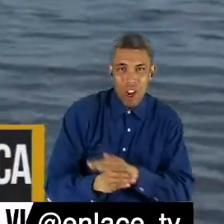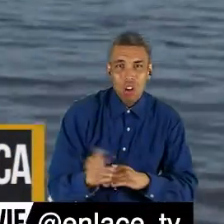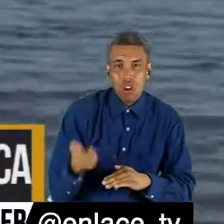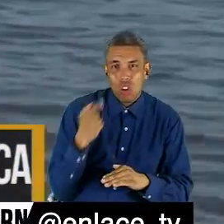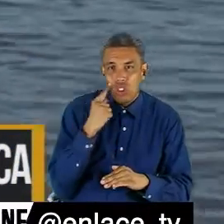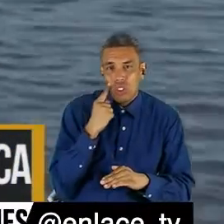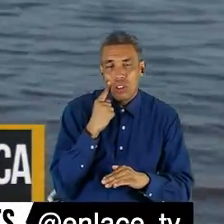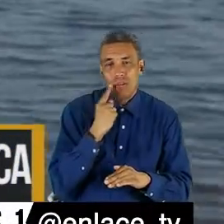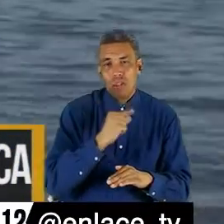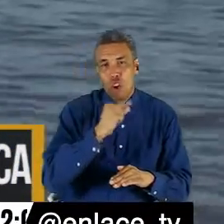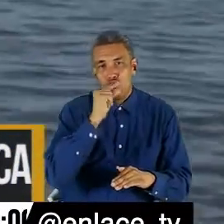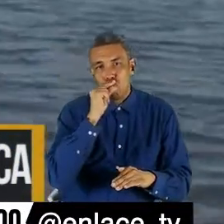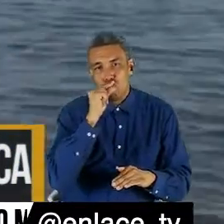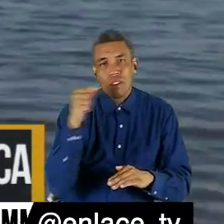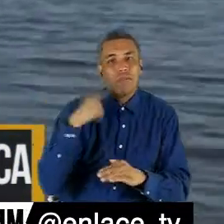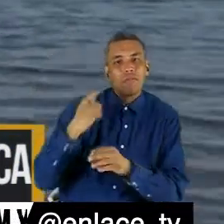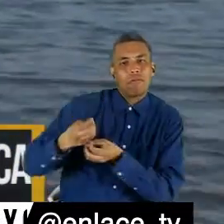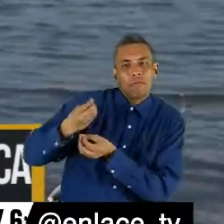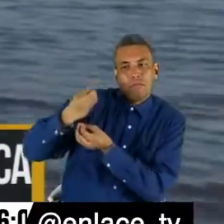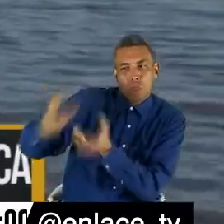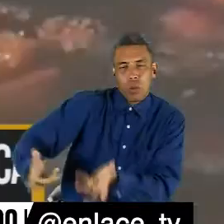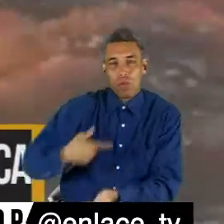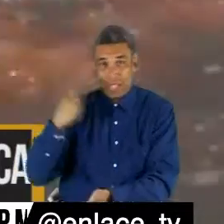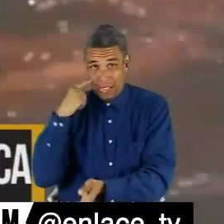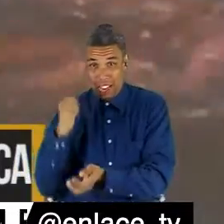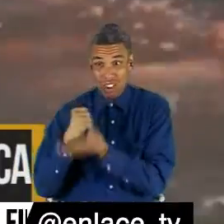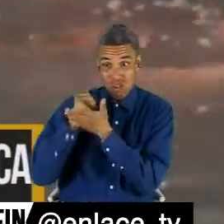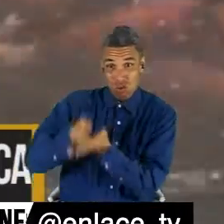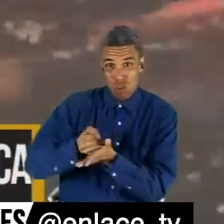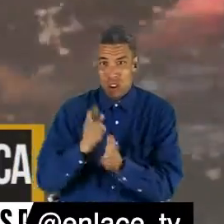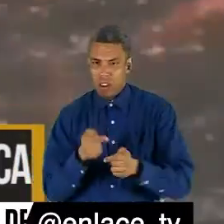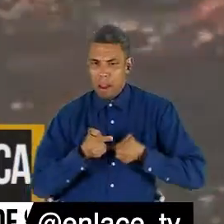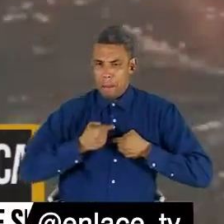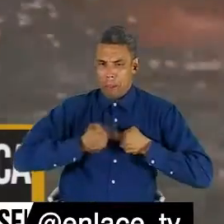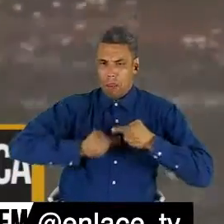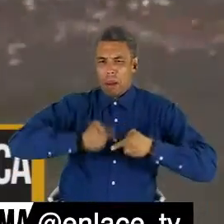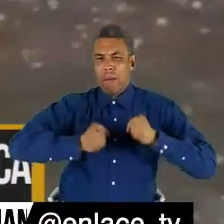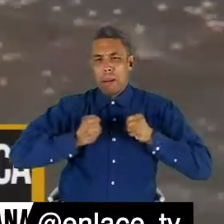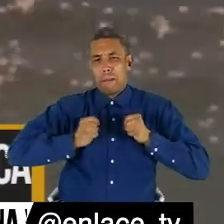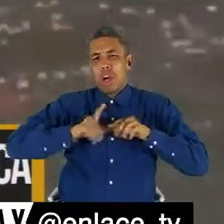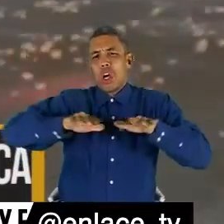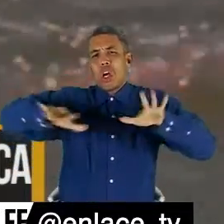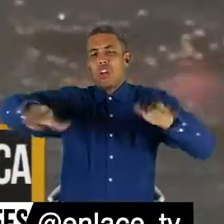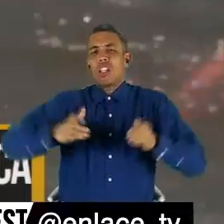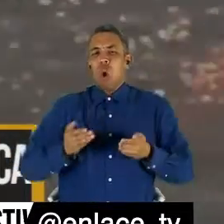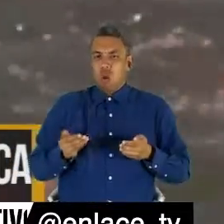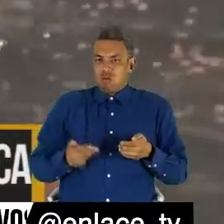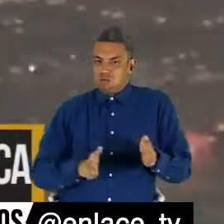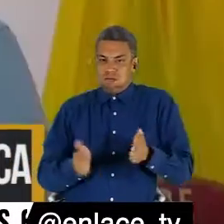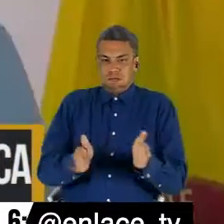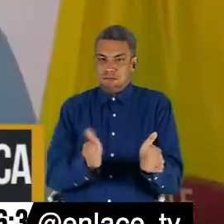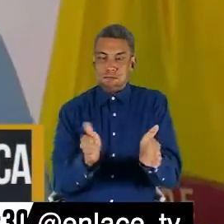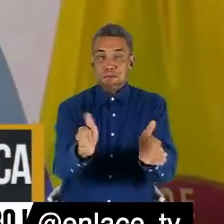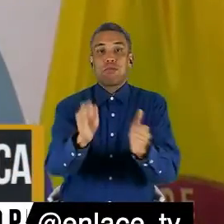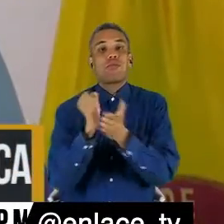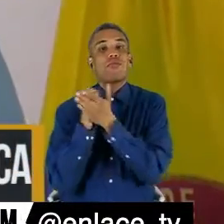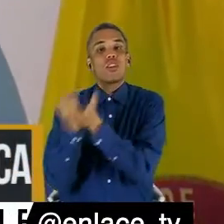Silvestre, Ciénaga de Lopón, La Cira y Juan Esteban, donde se rescatarán las especies nativas de estos afluentes.